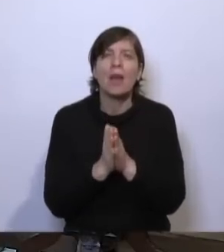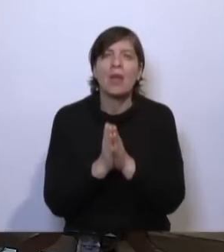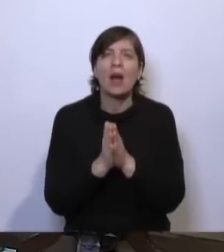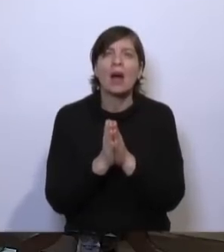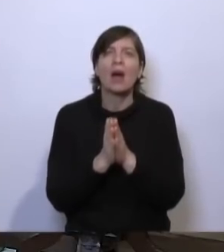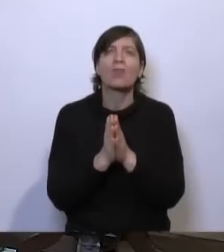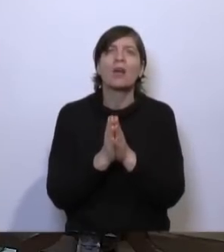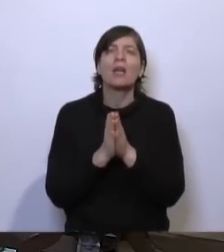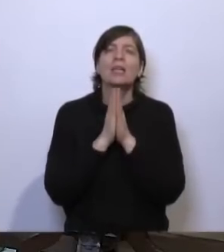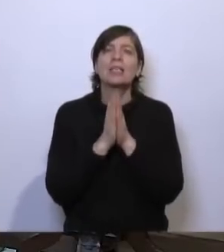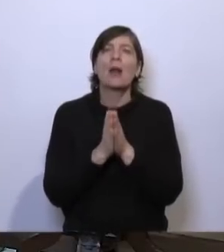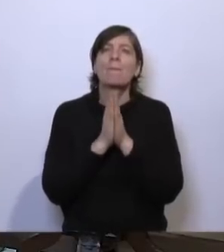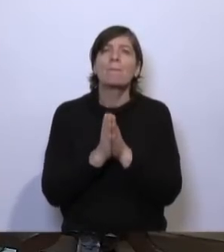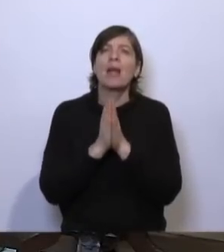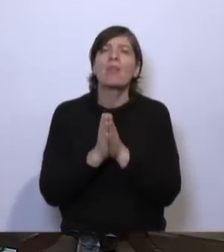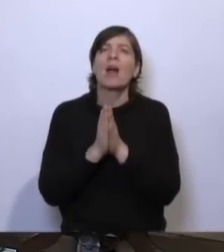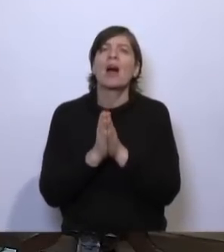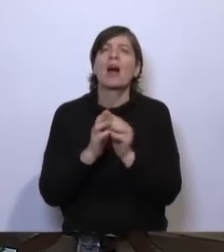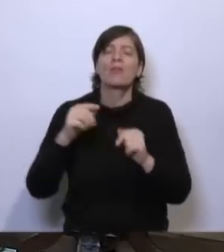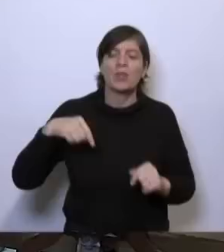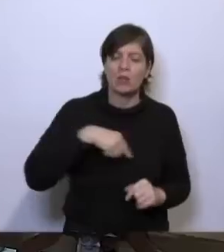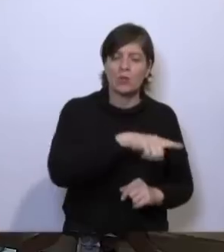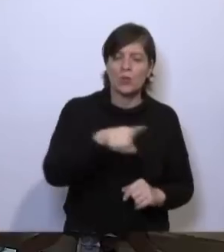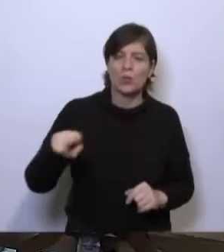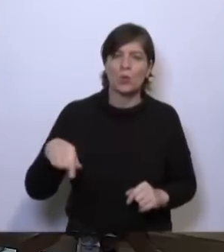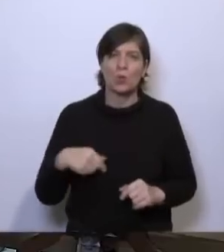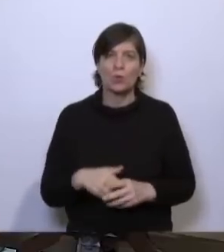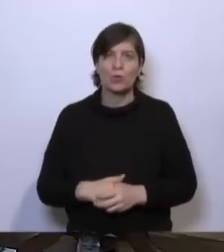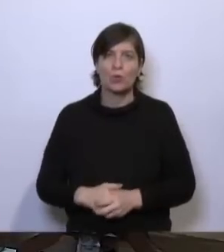ten piedad, ten piedad de